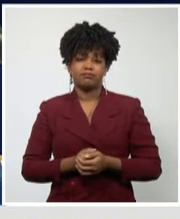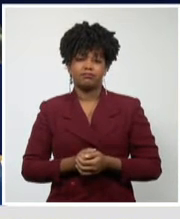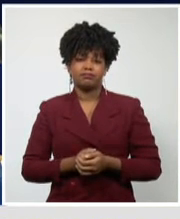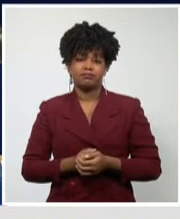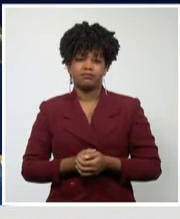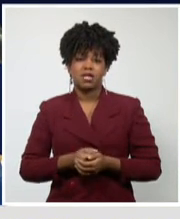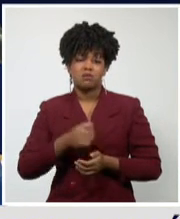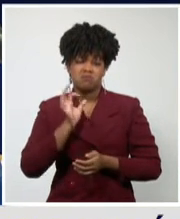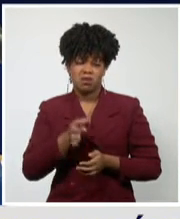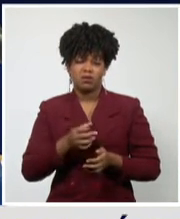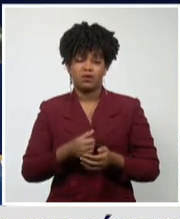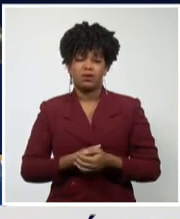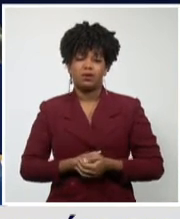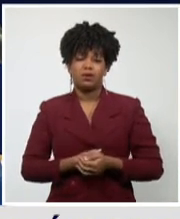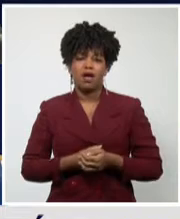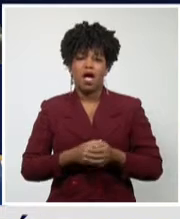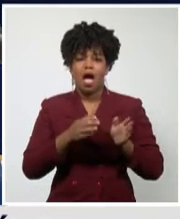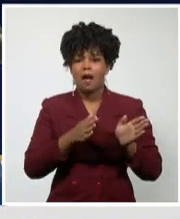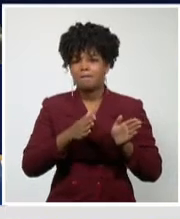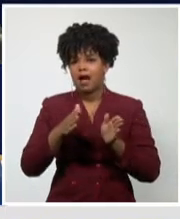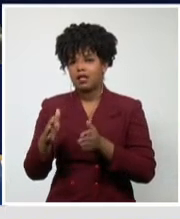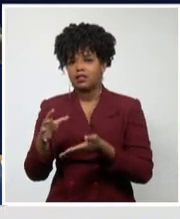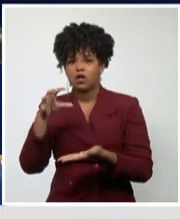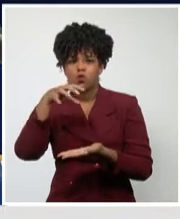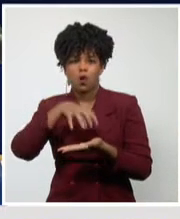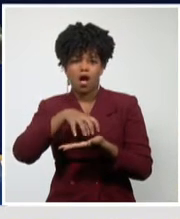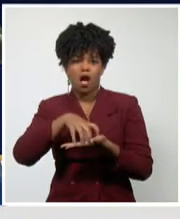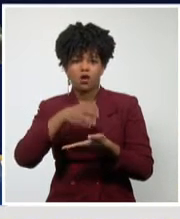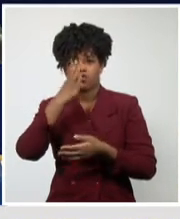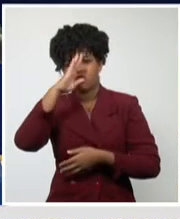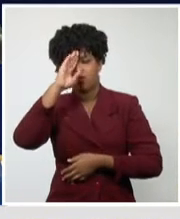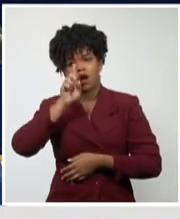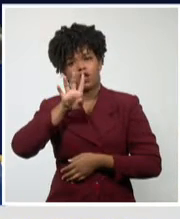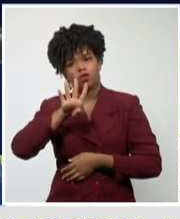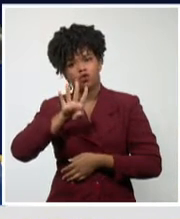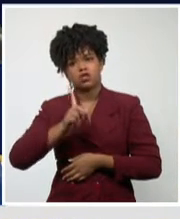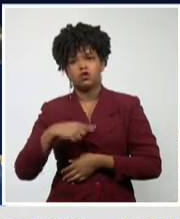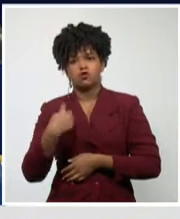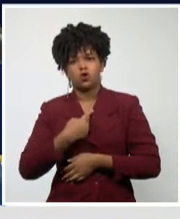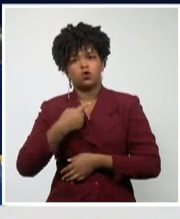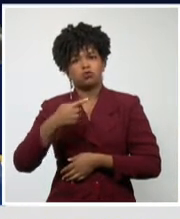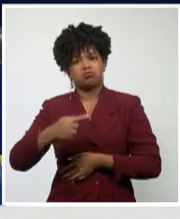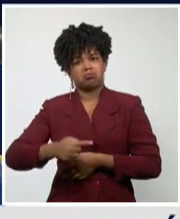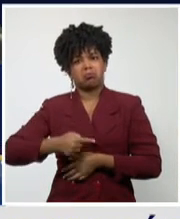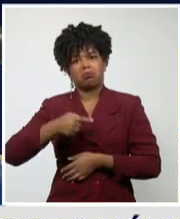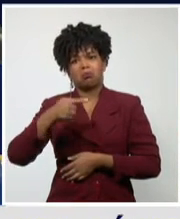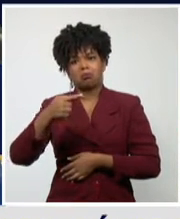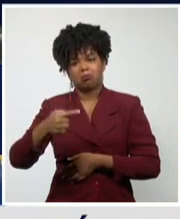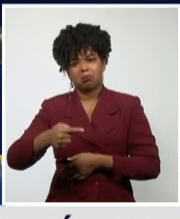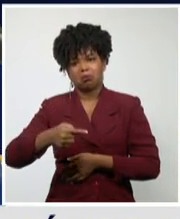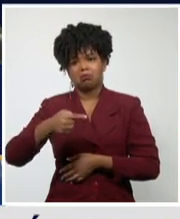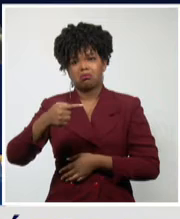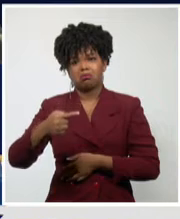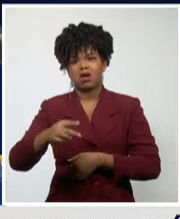independientemente del lugar 14, de que llevamos varios días con un número de